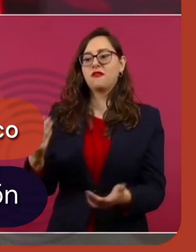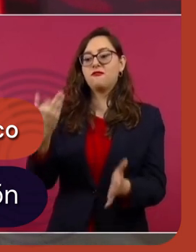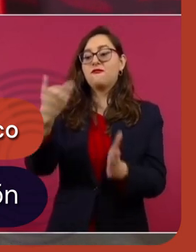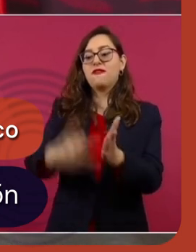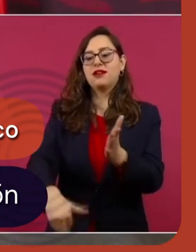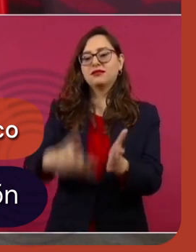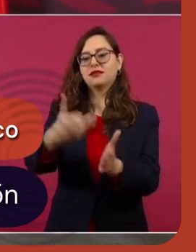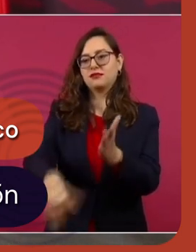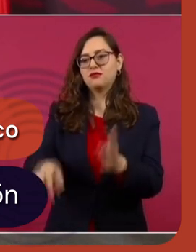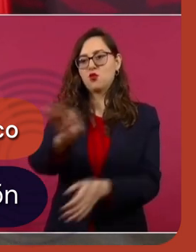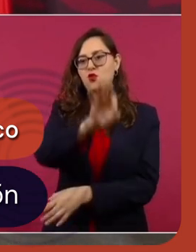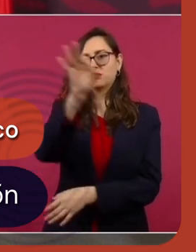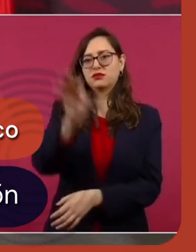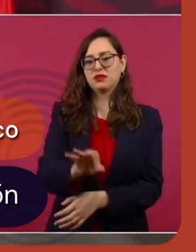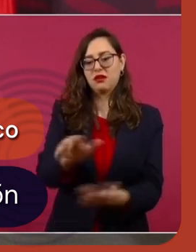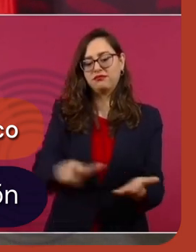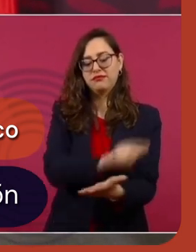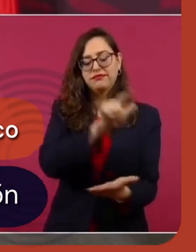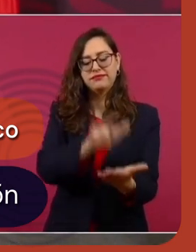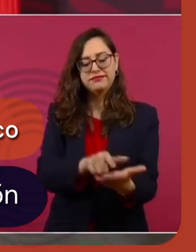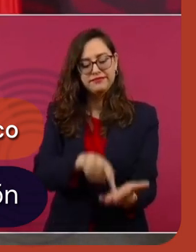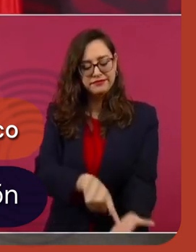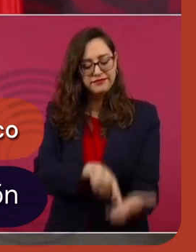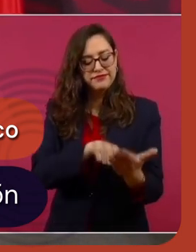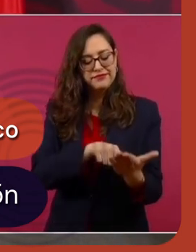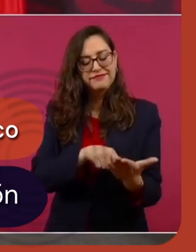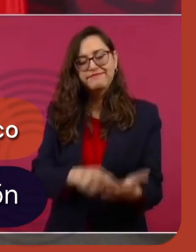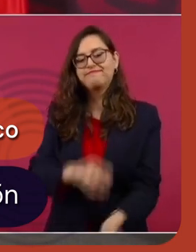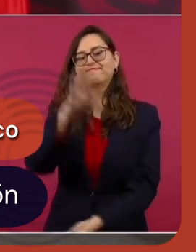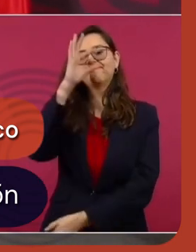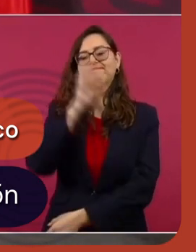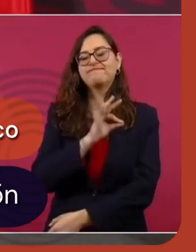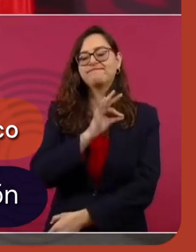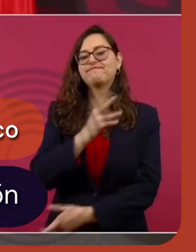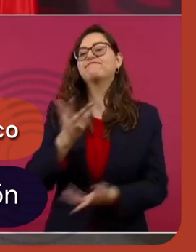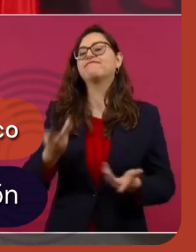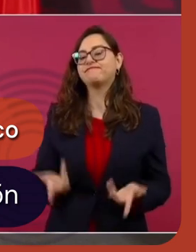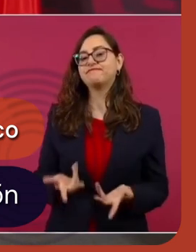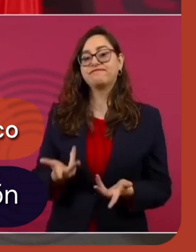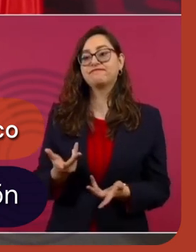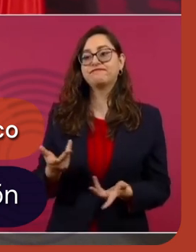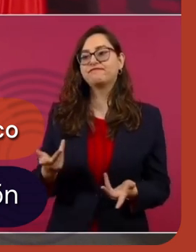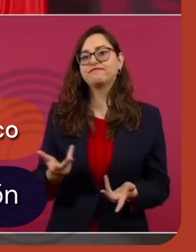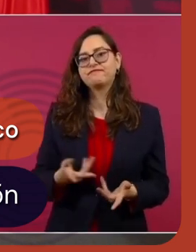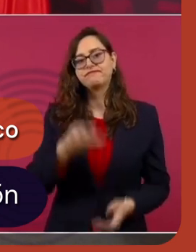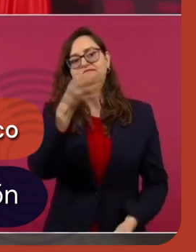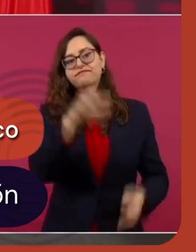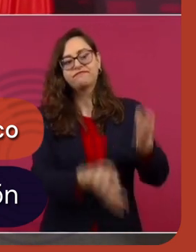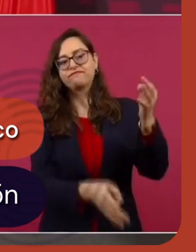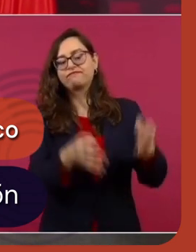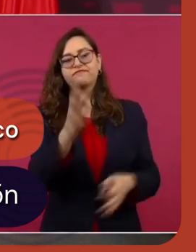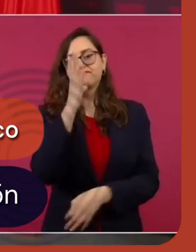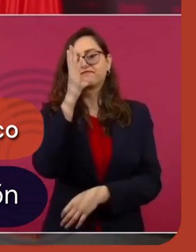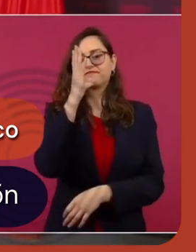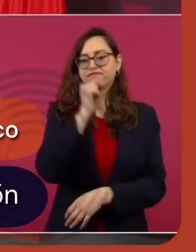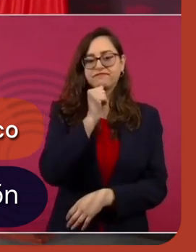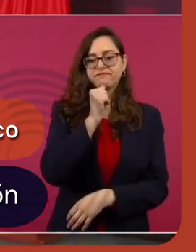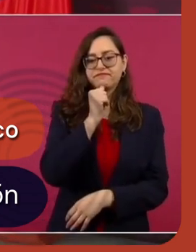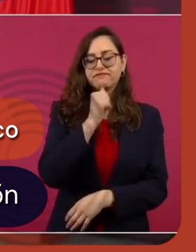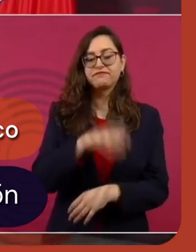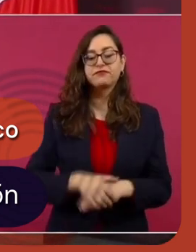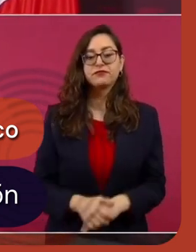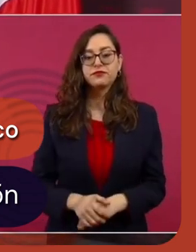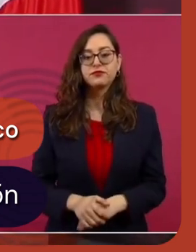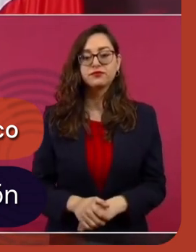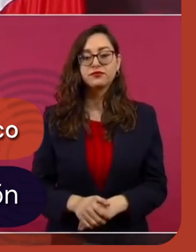para que se llevara a cabo este proceso judicial.